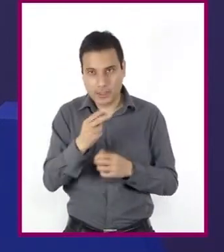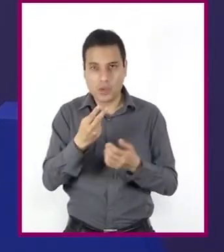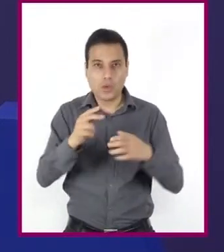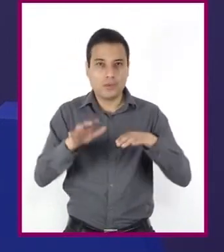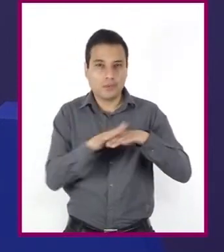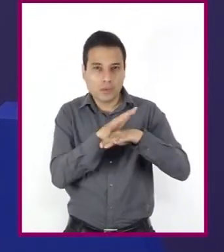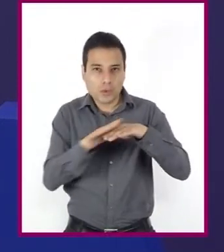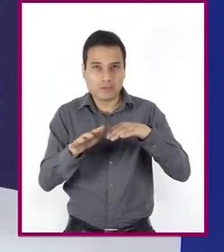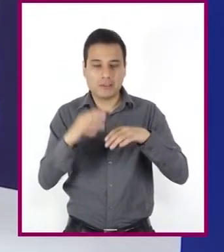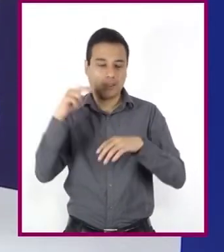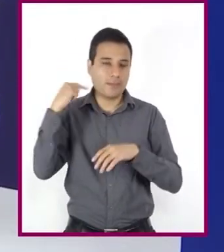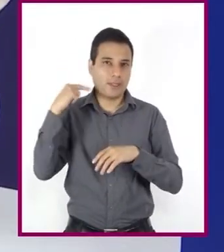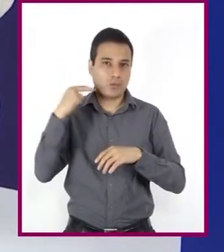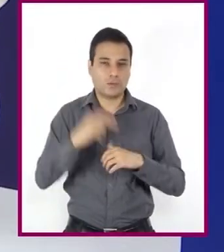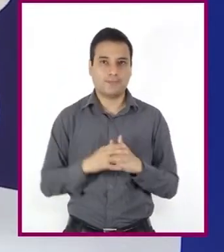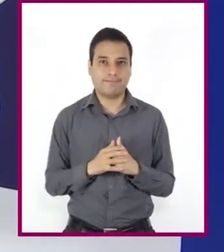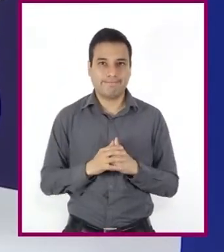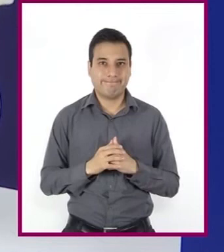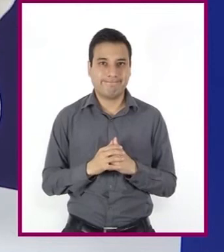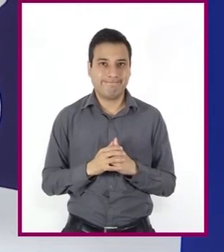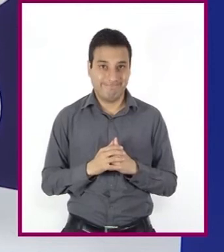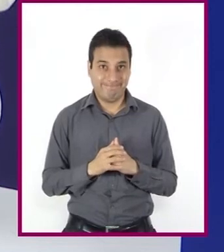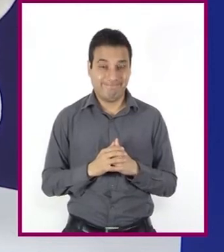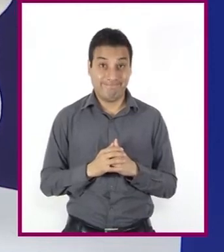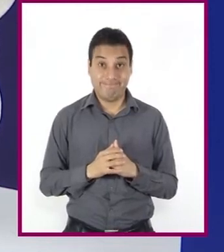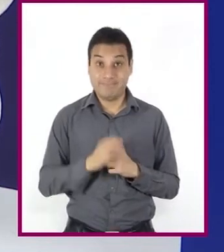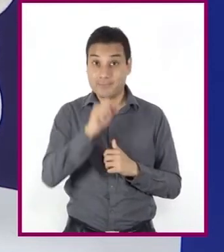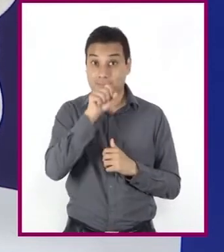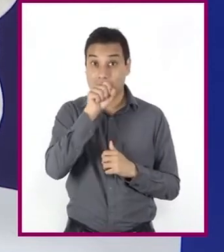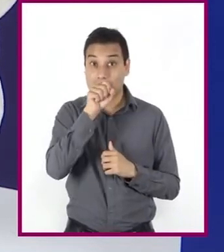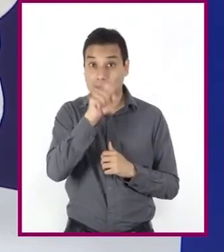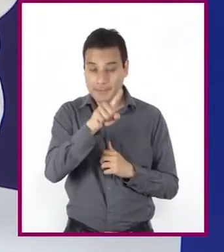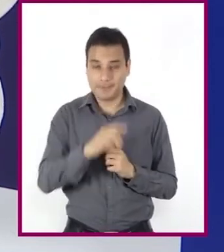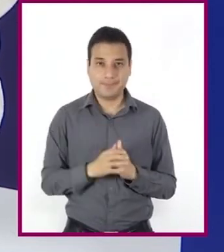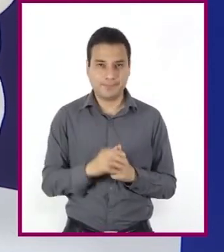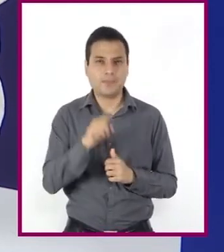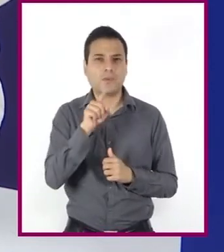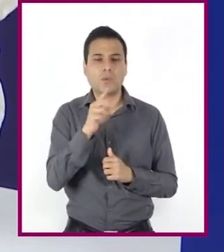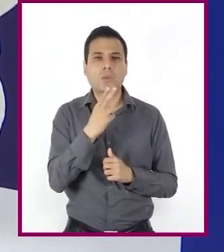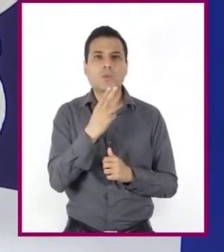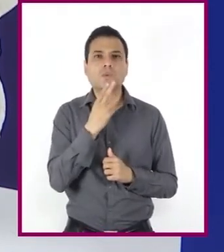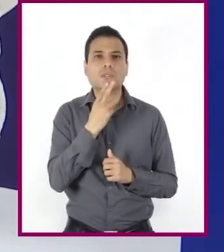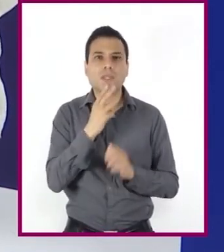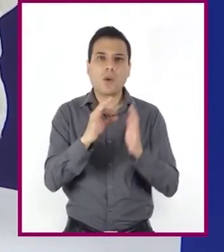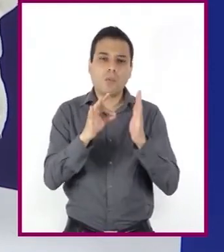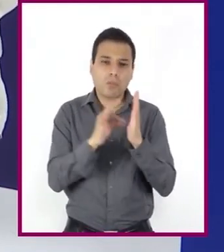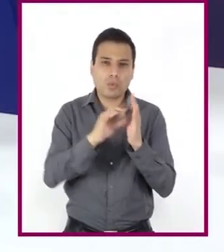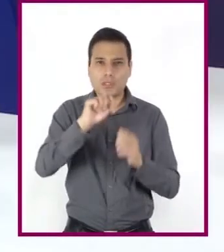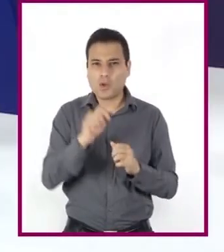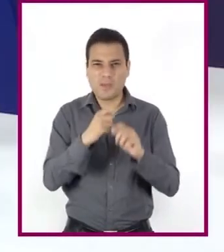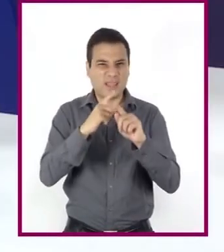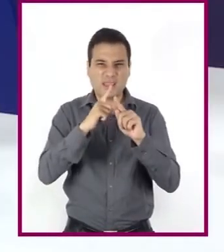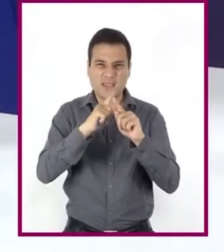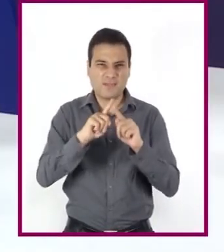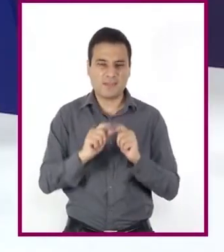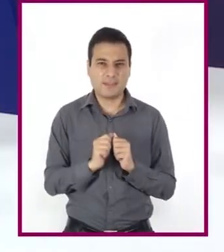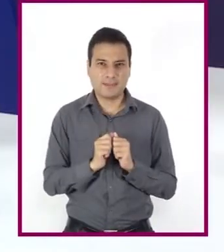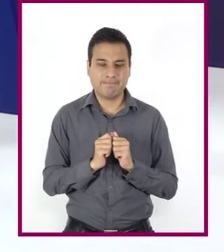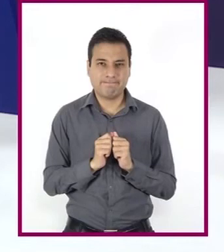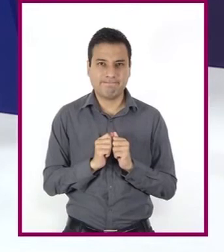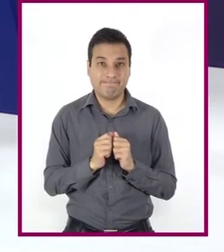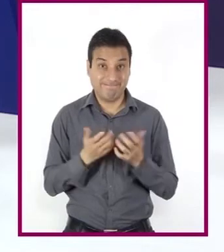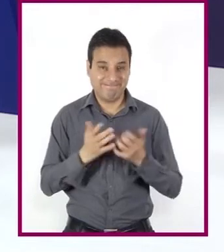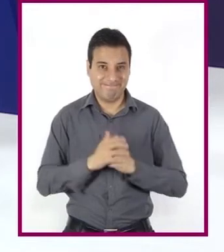de Veracruz. Para ello, también pueden apoyarse de signos de puntuación y auxiliares. Para